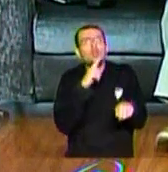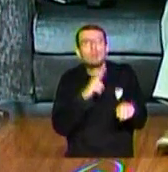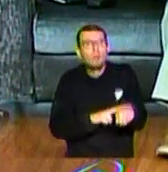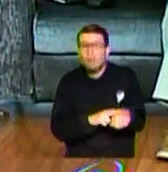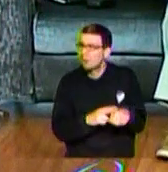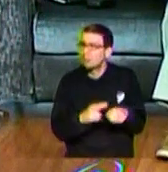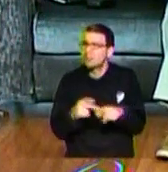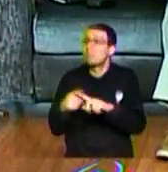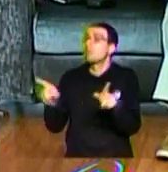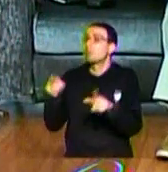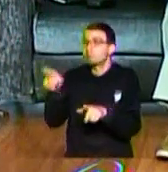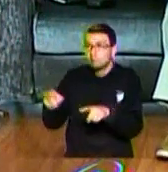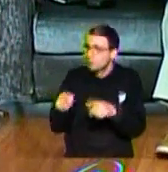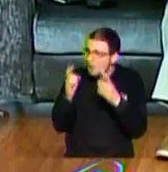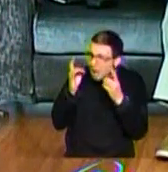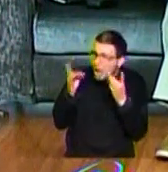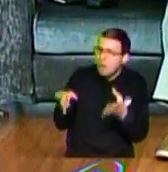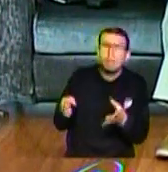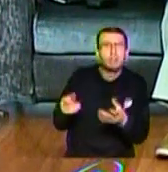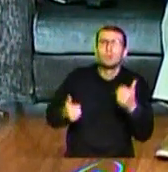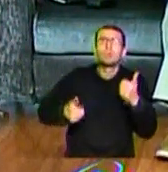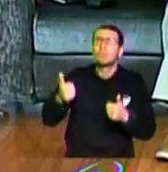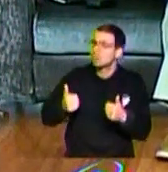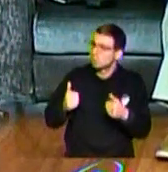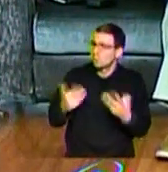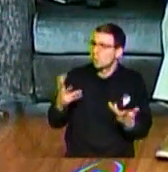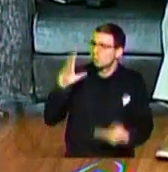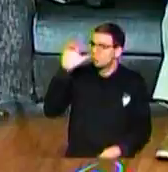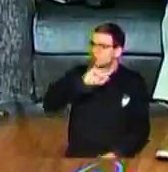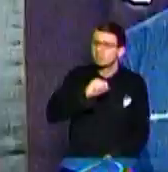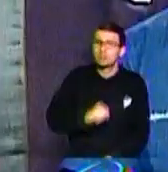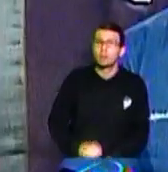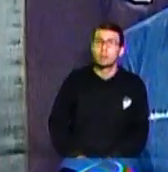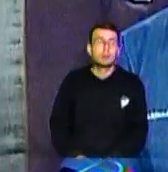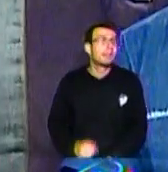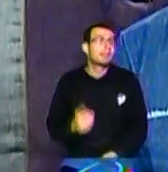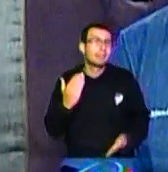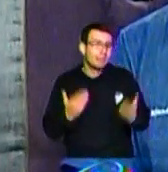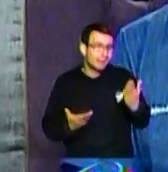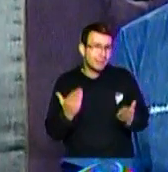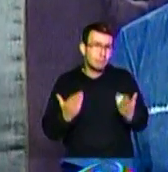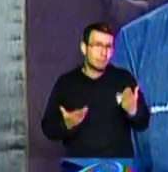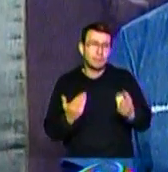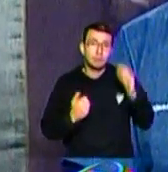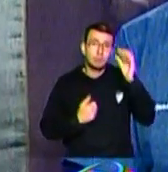Sí, en realidad el flujo va variando dependiendo del momento de la